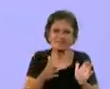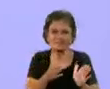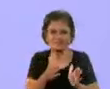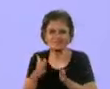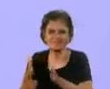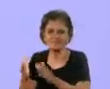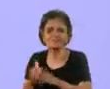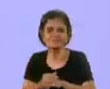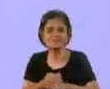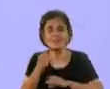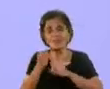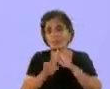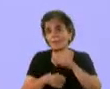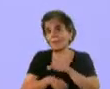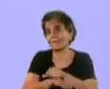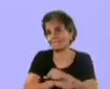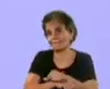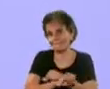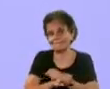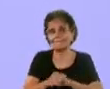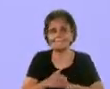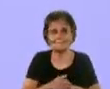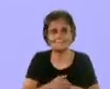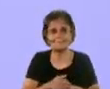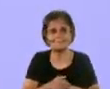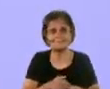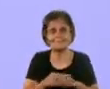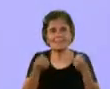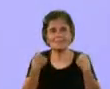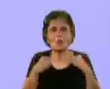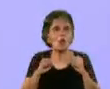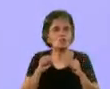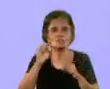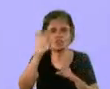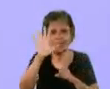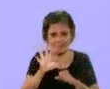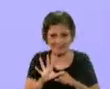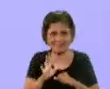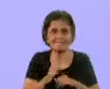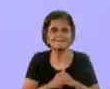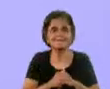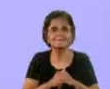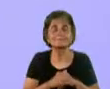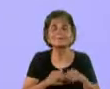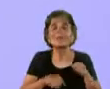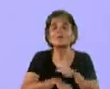ámbito estrictamente de lo deportivo y repasamos lo que dejó un encuentro de fútbol